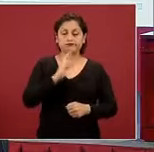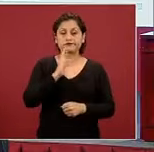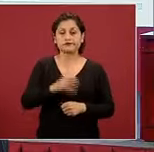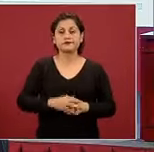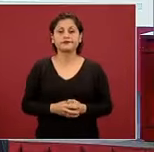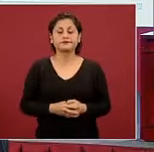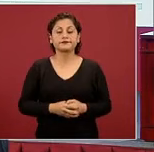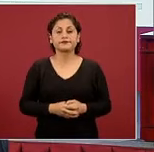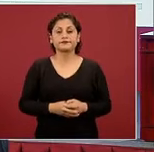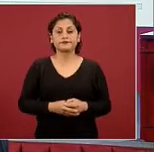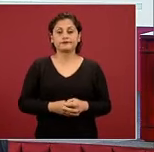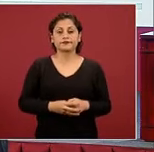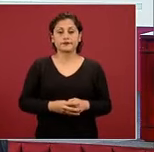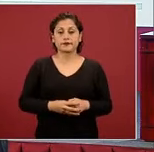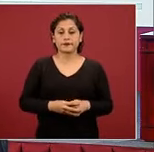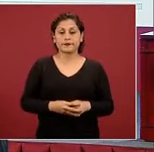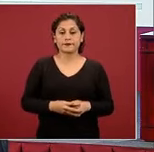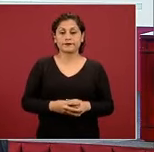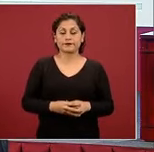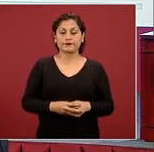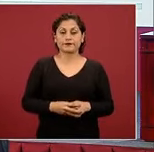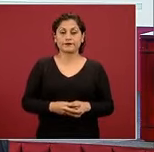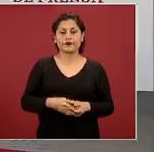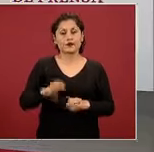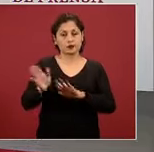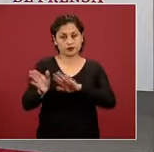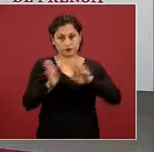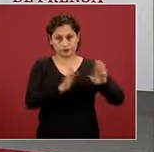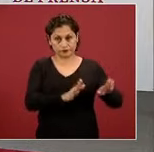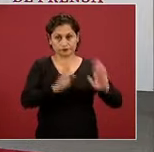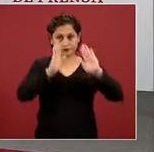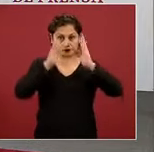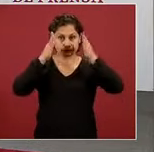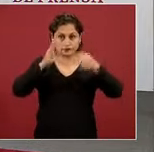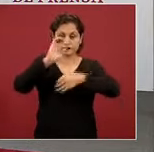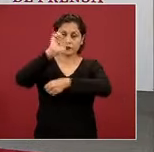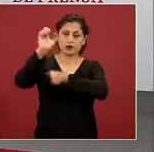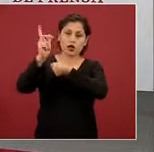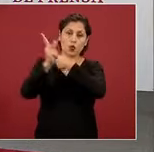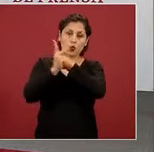a ver la segunda sección, Europa.